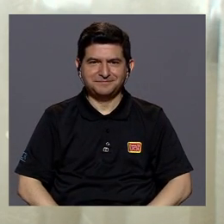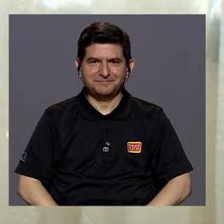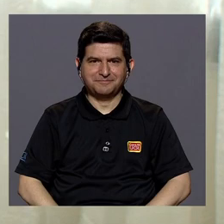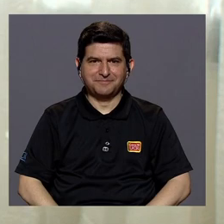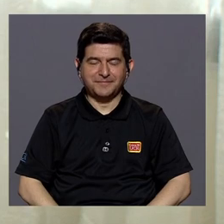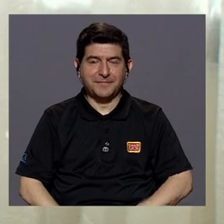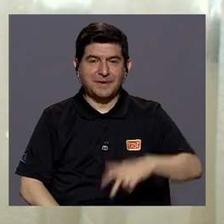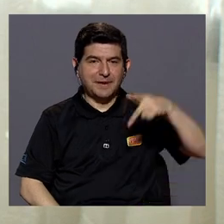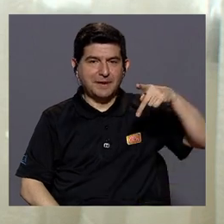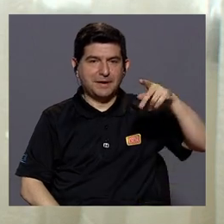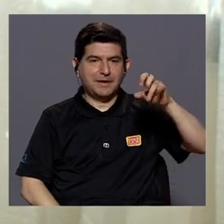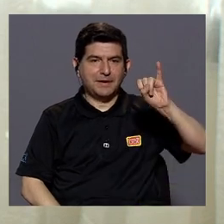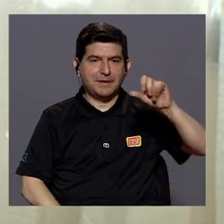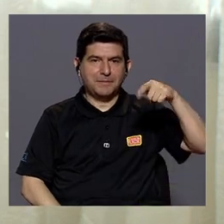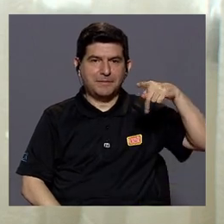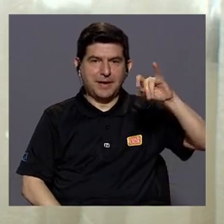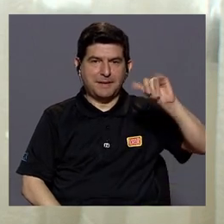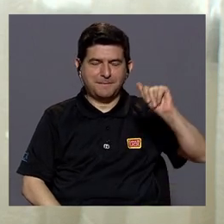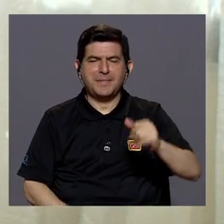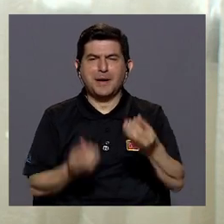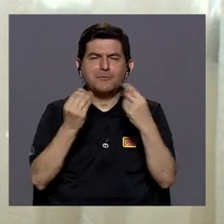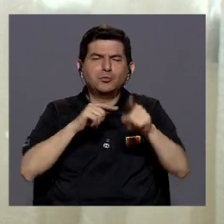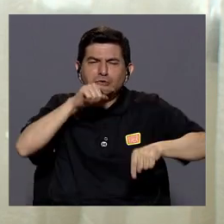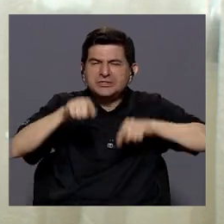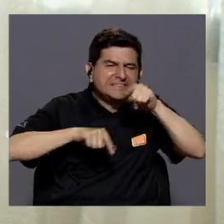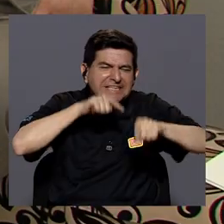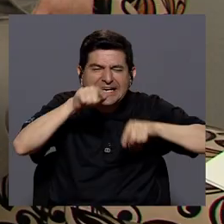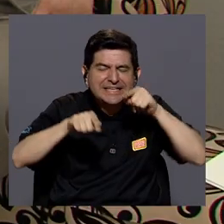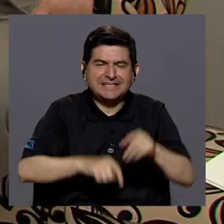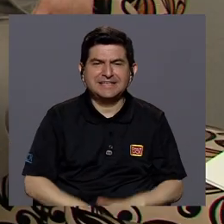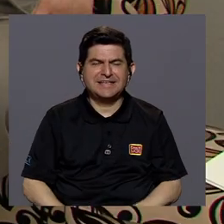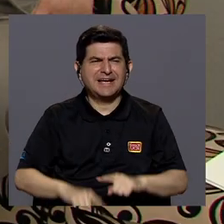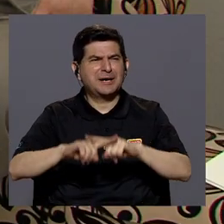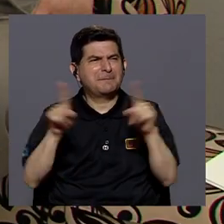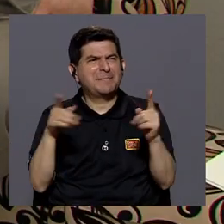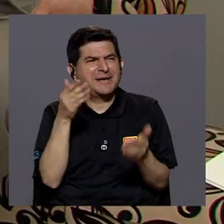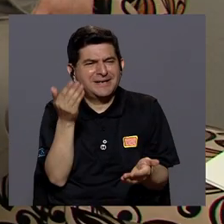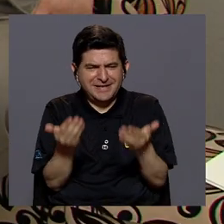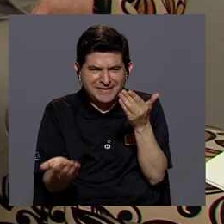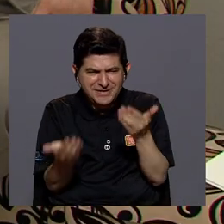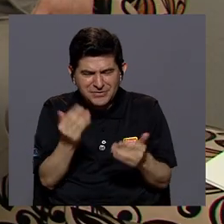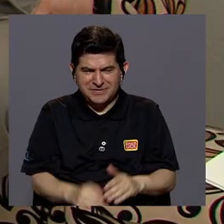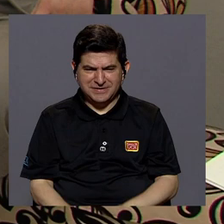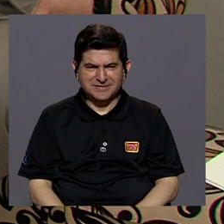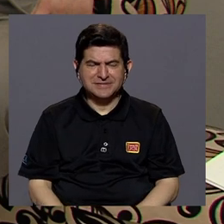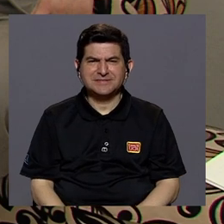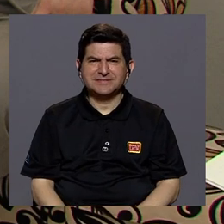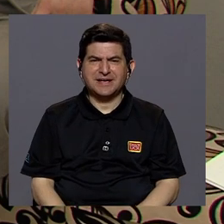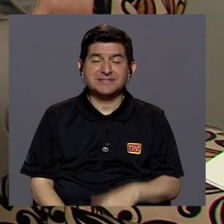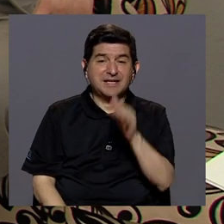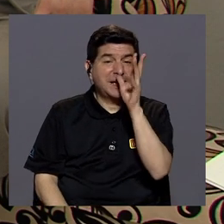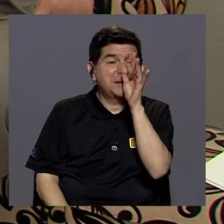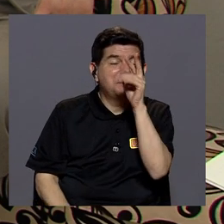la Piapia era mucho de crítica, pero como una crítica así de broma.